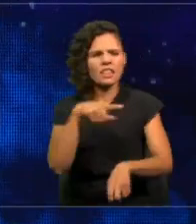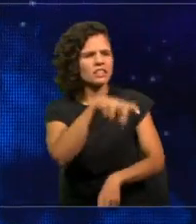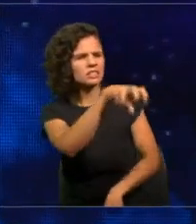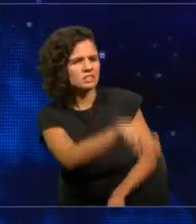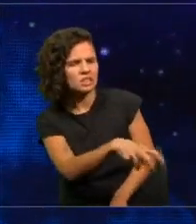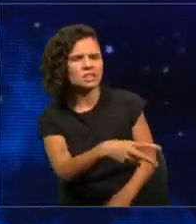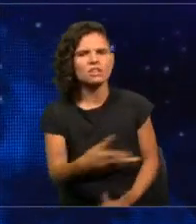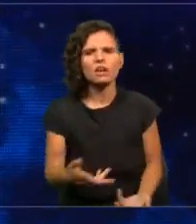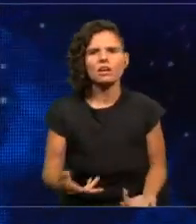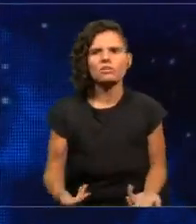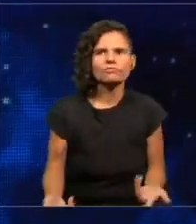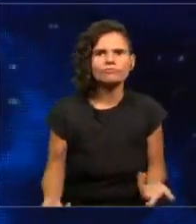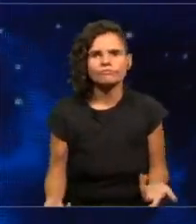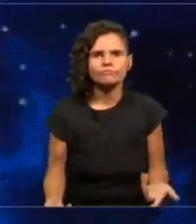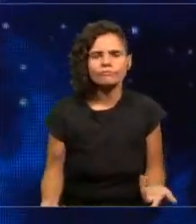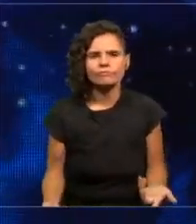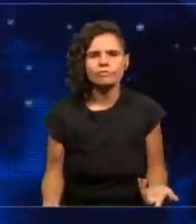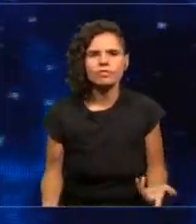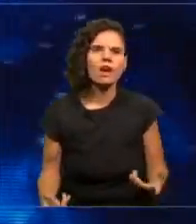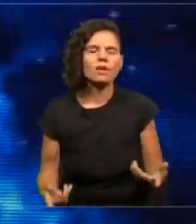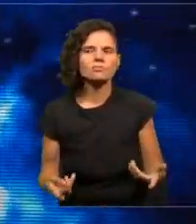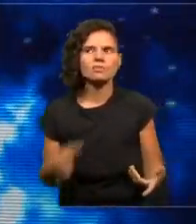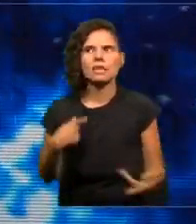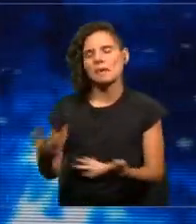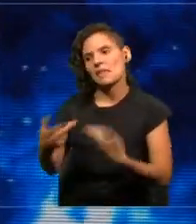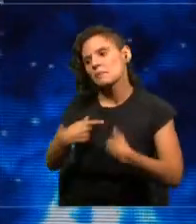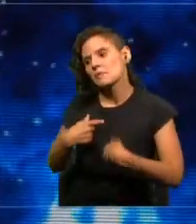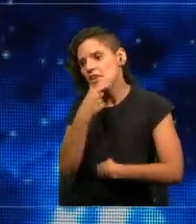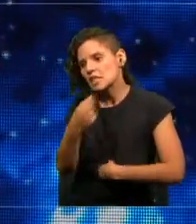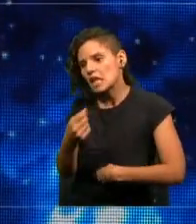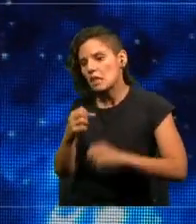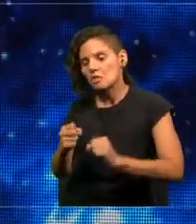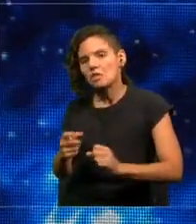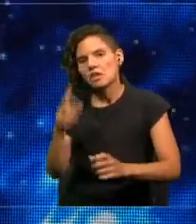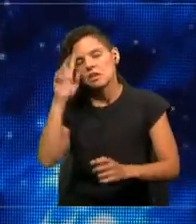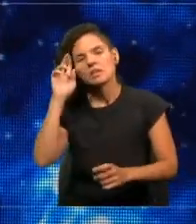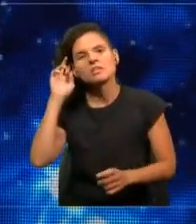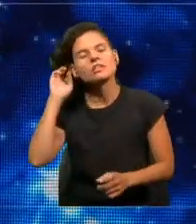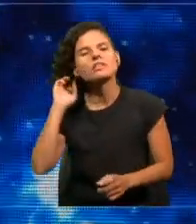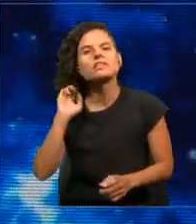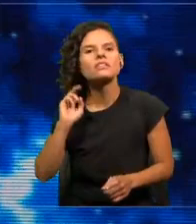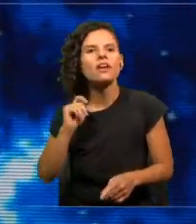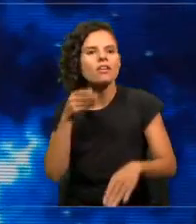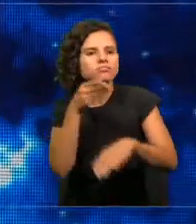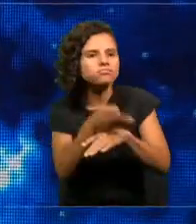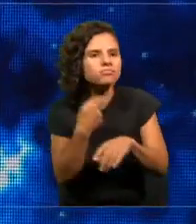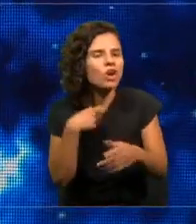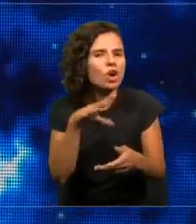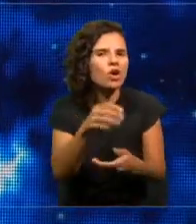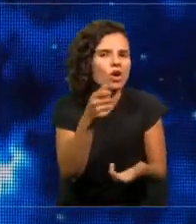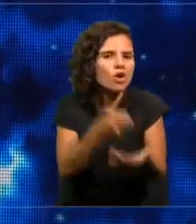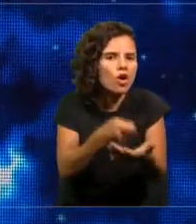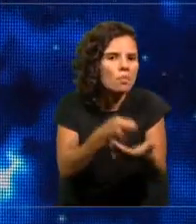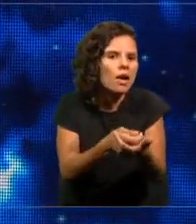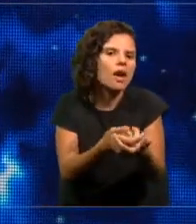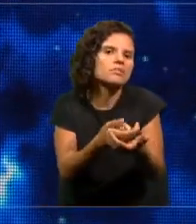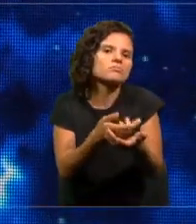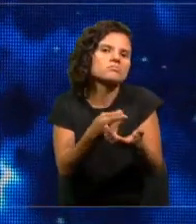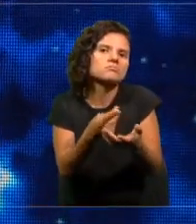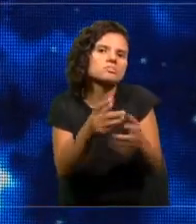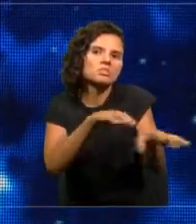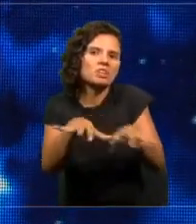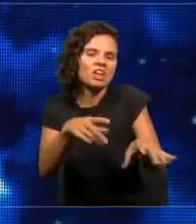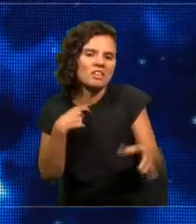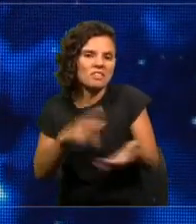bueno me genera una facilidad para ello poder llegar a comprar un determinado bien que a lo mejor ni